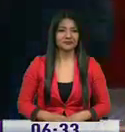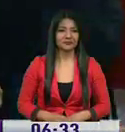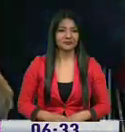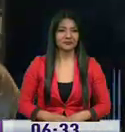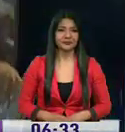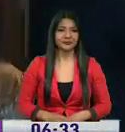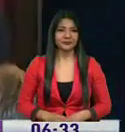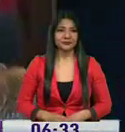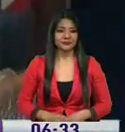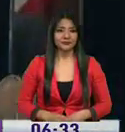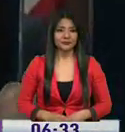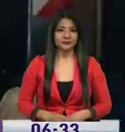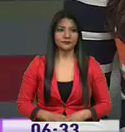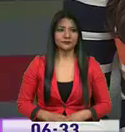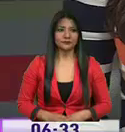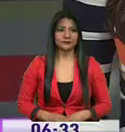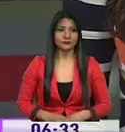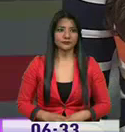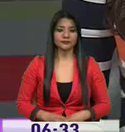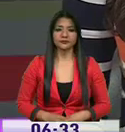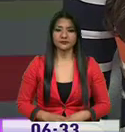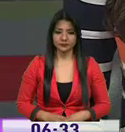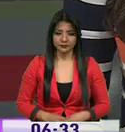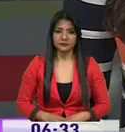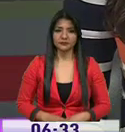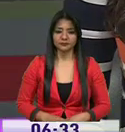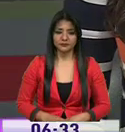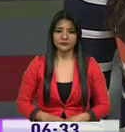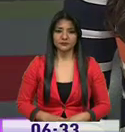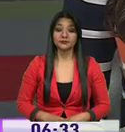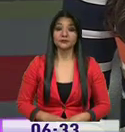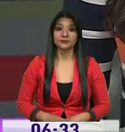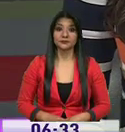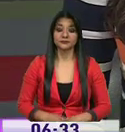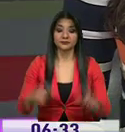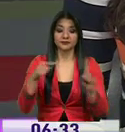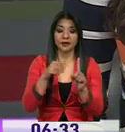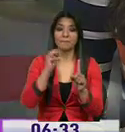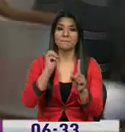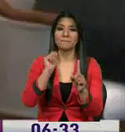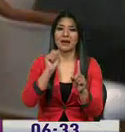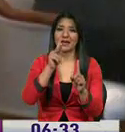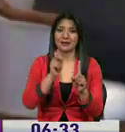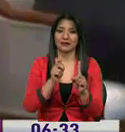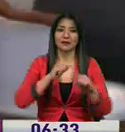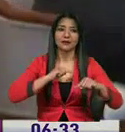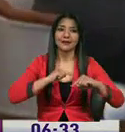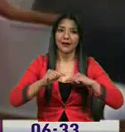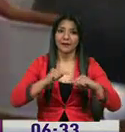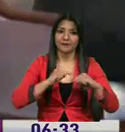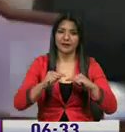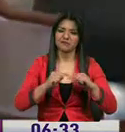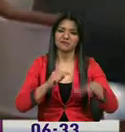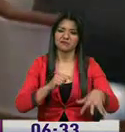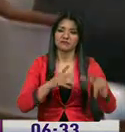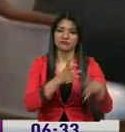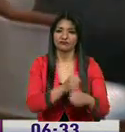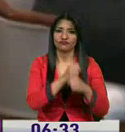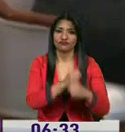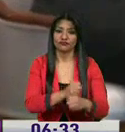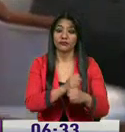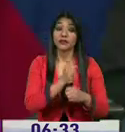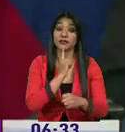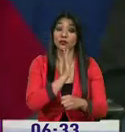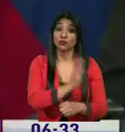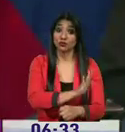Informó Adriana Peralta. Y en su paso por Ecuador, Mike Pompeo, jefe de la diplomacia de los Estados Unidos, aseguró que su país